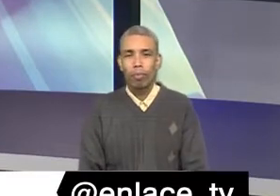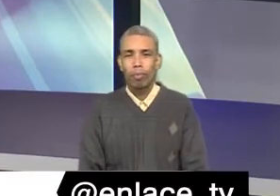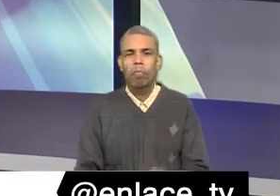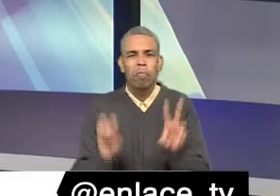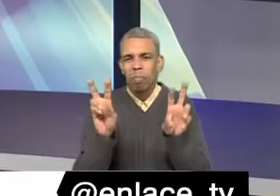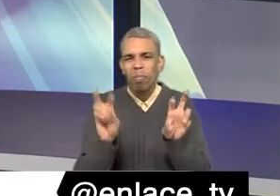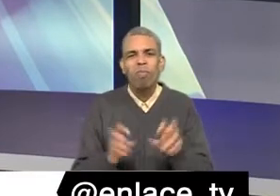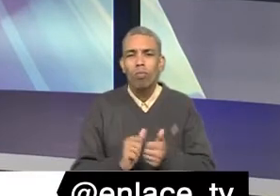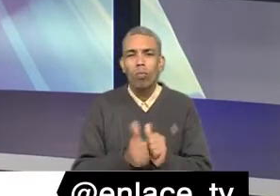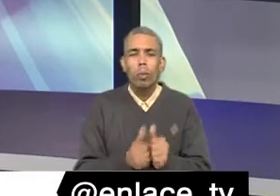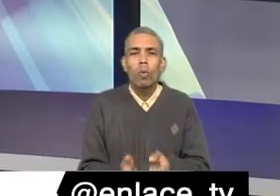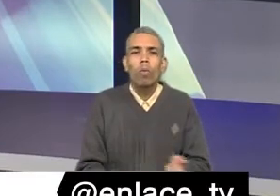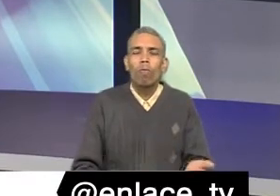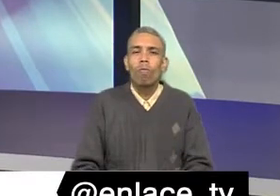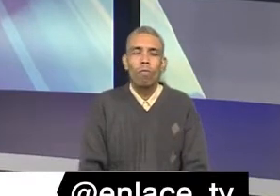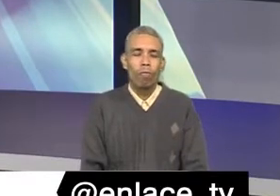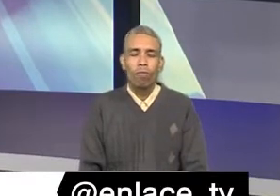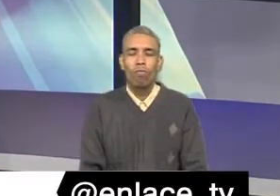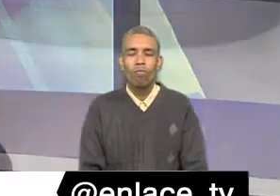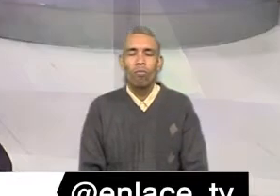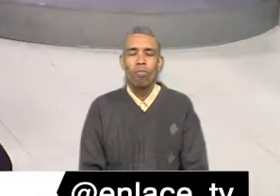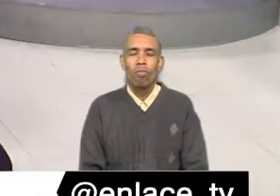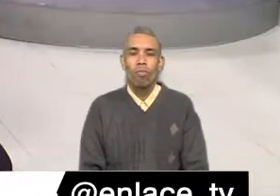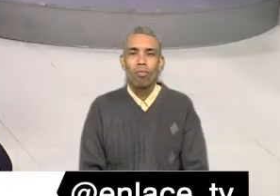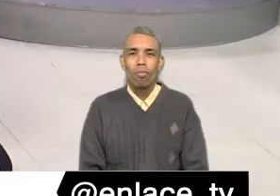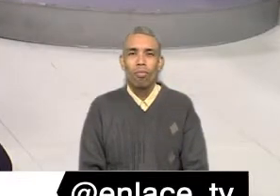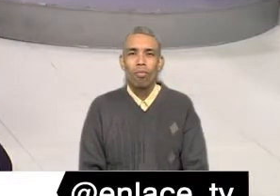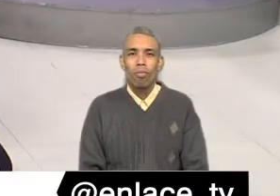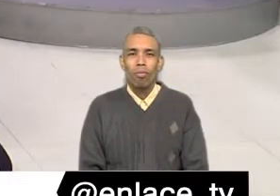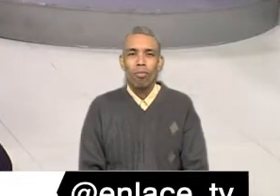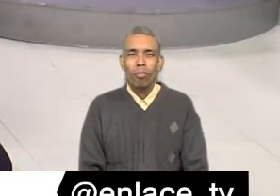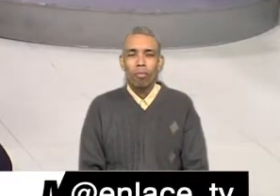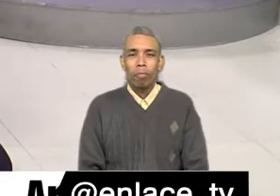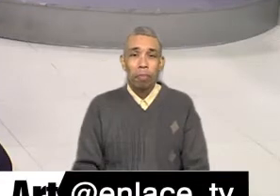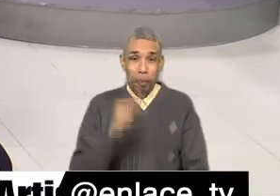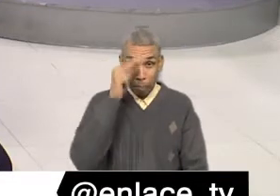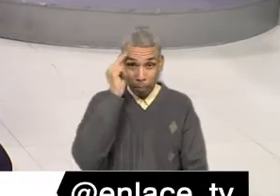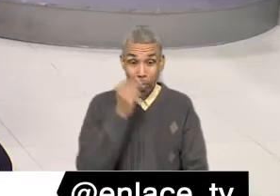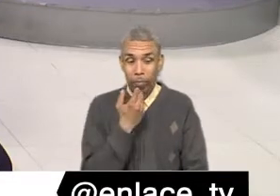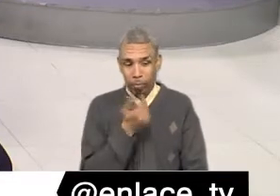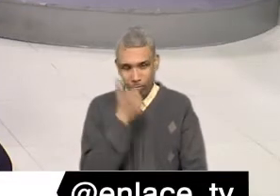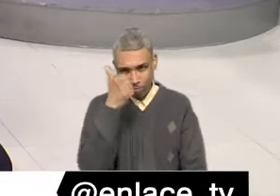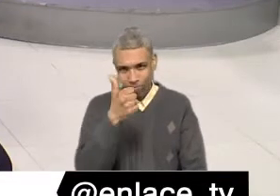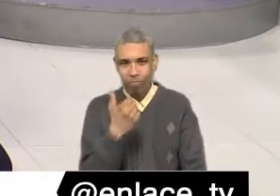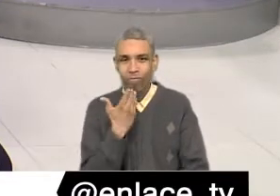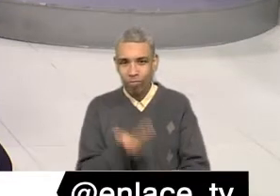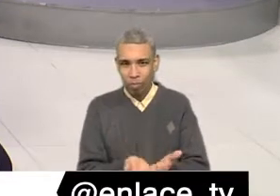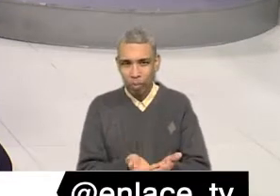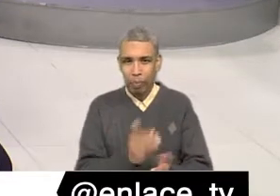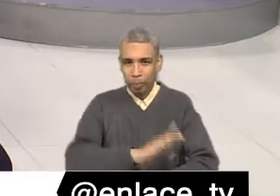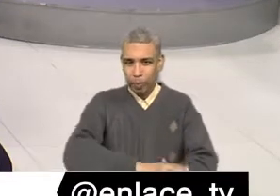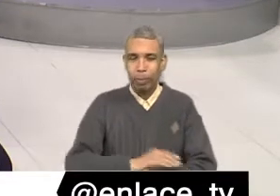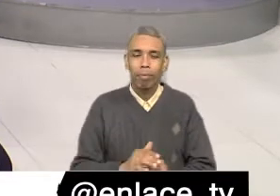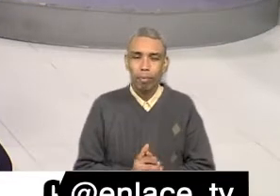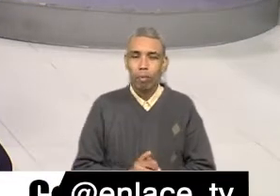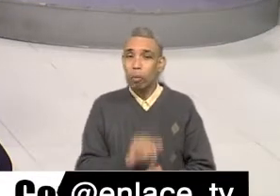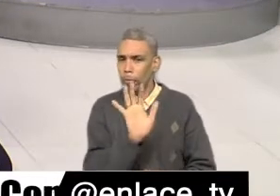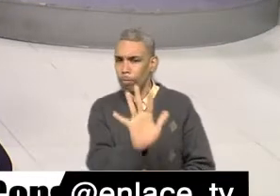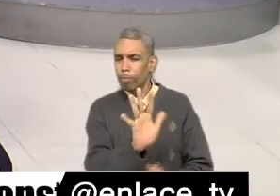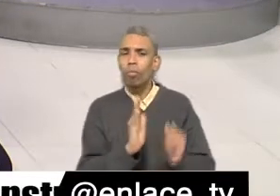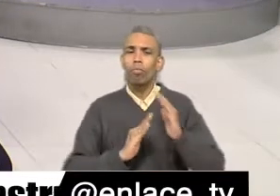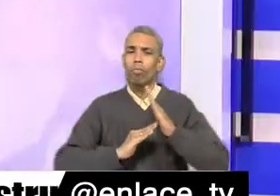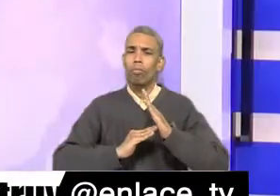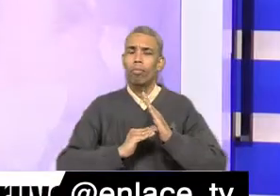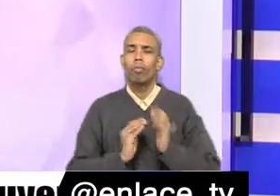tienen la información deportiva. Marlon, buenas tardes. Hola Neila, ¿qué tal? Así es, muy buenas tardes, bienvenidos a la información deportiva. Espere, después de la